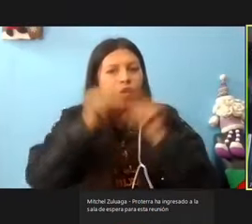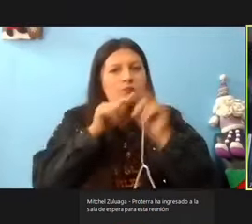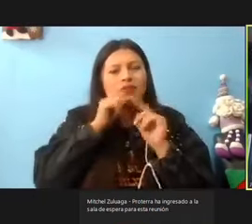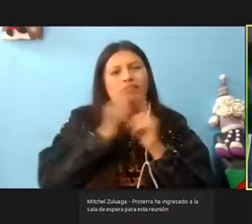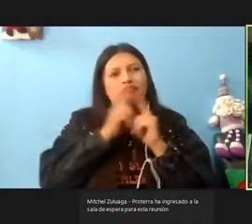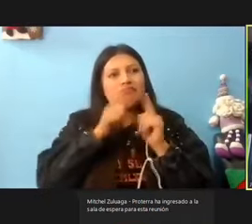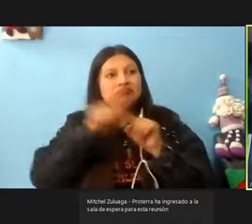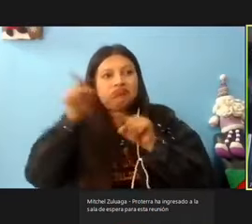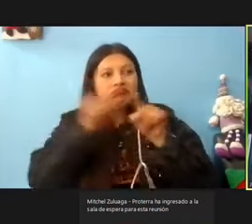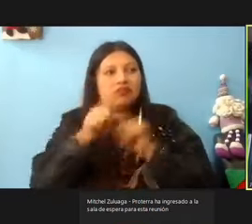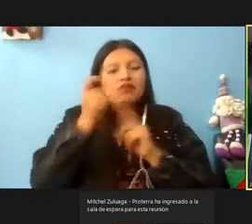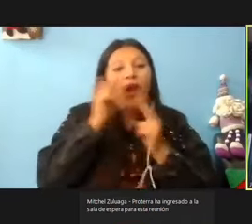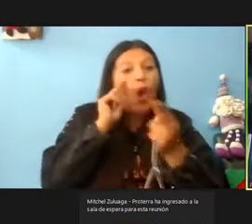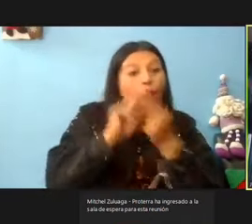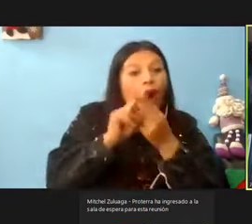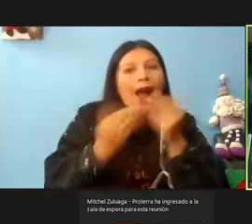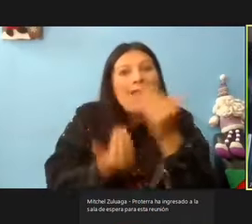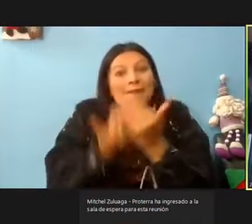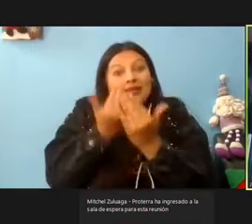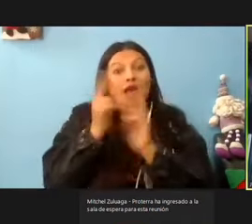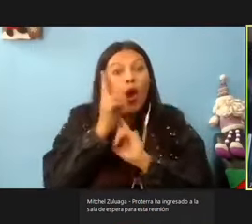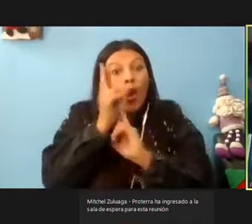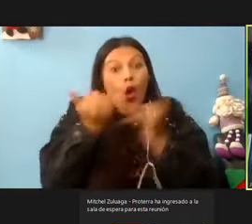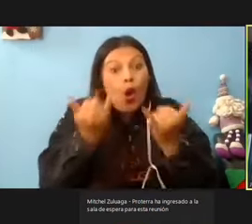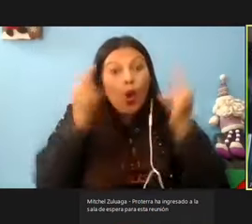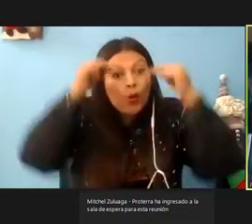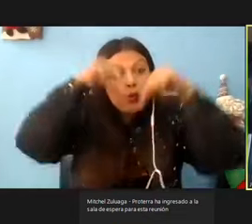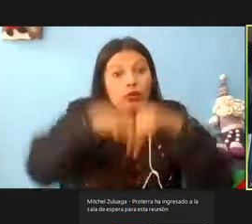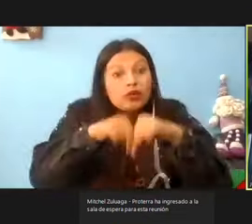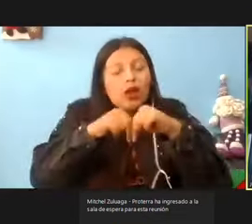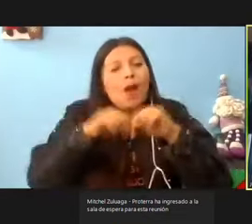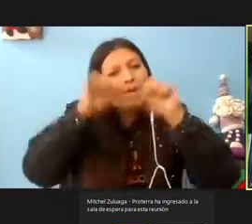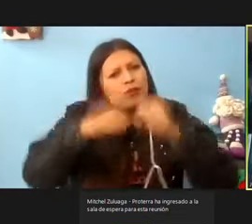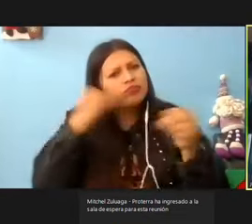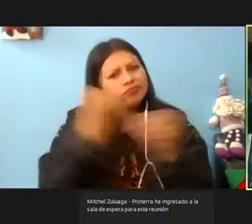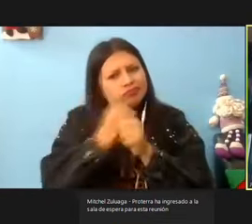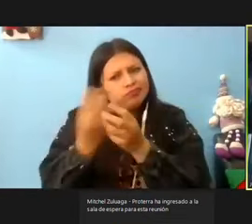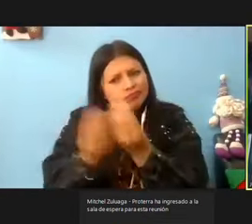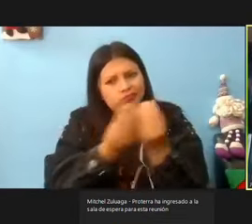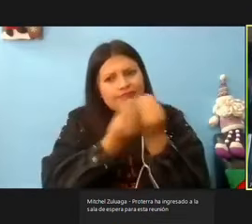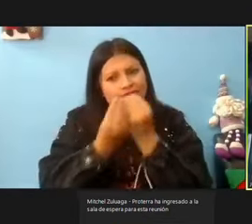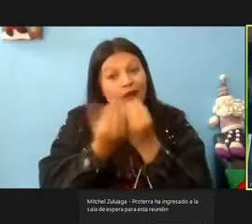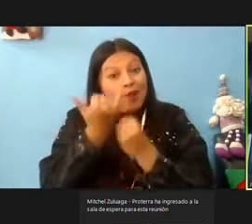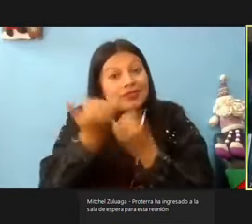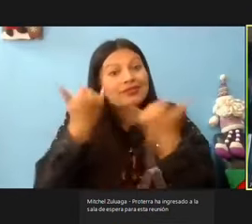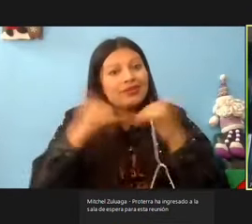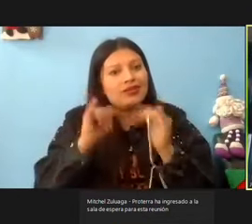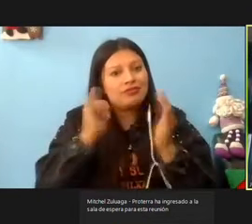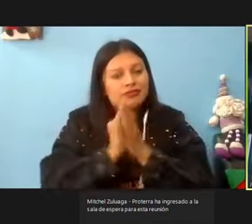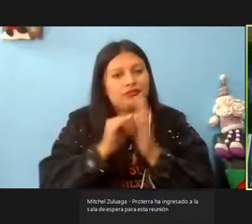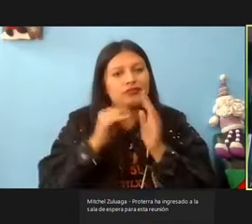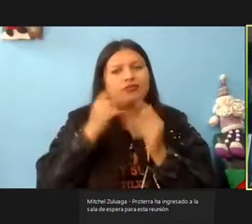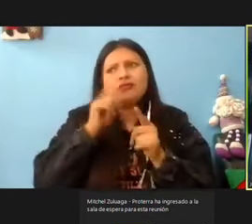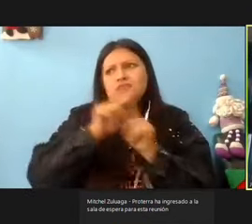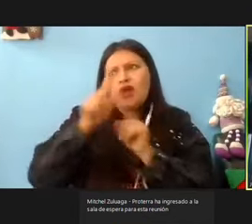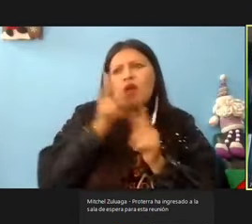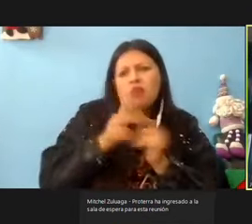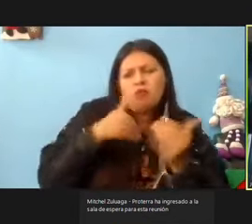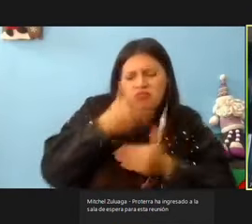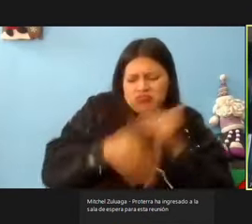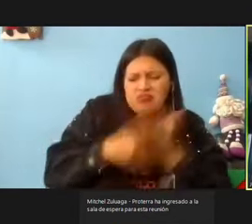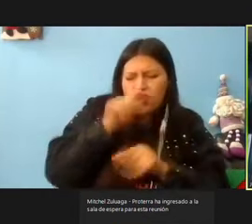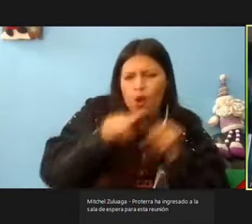no se conocían, que empiezan a reconocerse en estos encuentros, puedan tener un trabajo conjunto. Hay ya caminos andados también en este